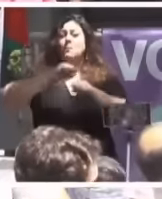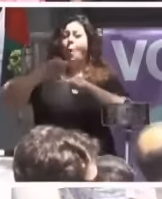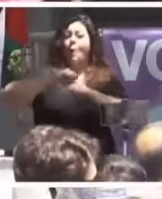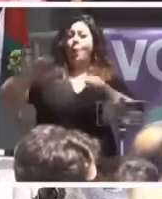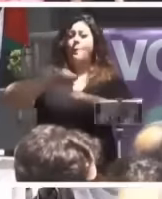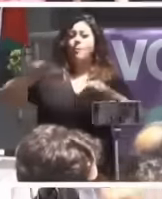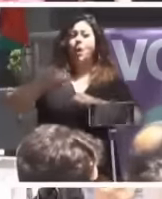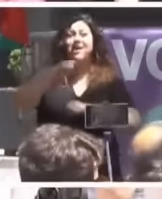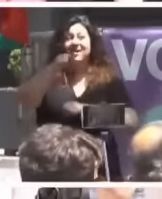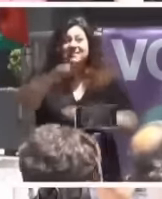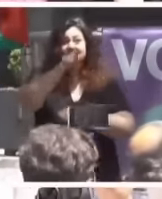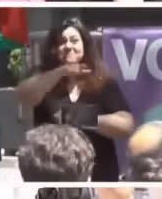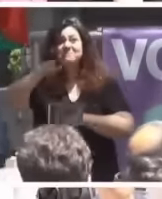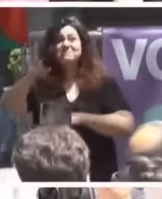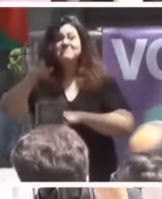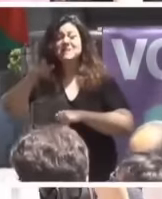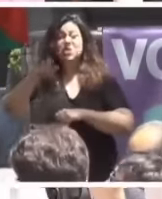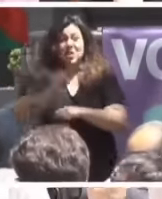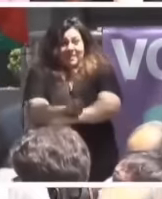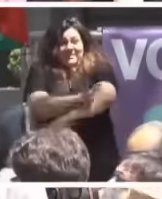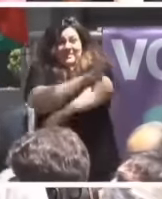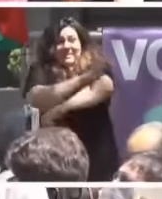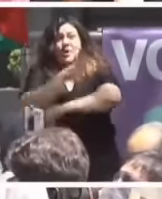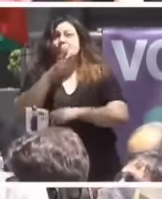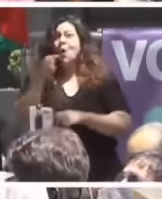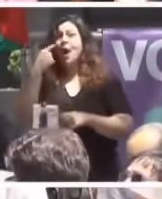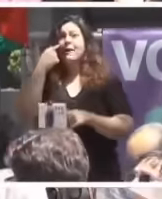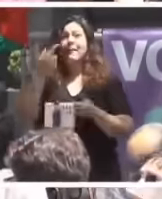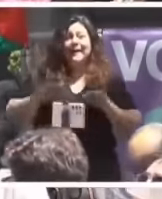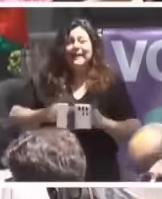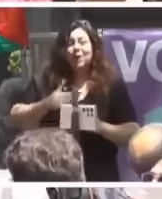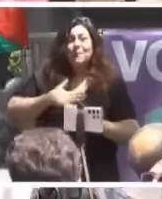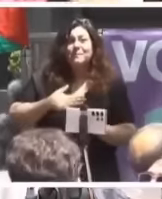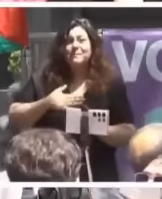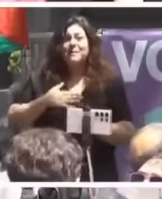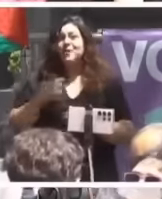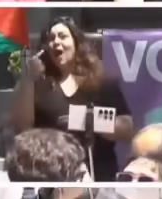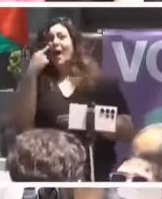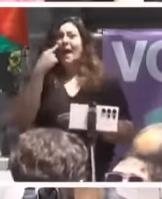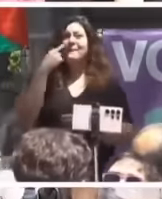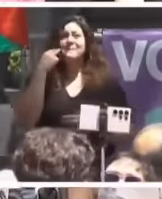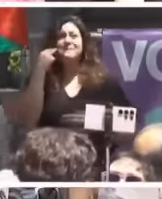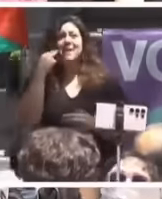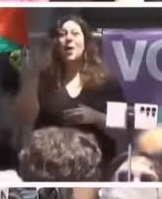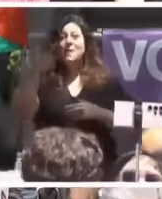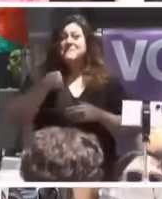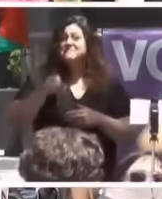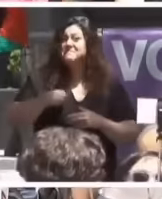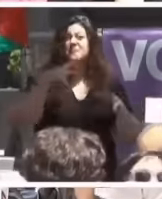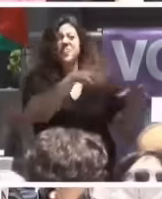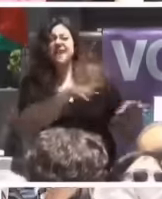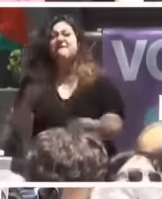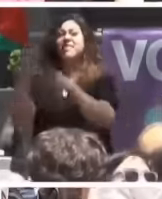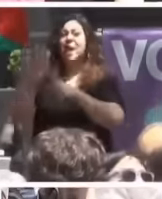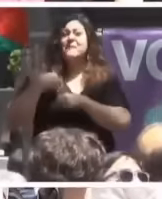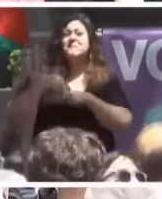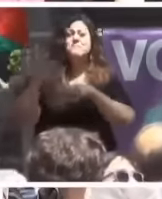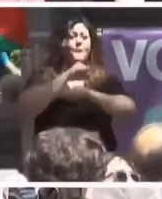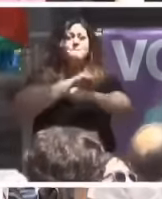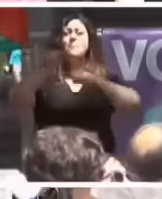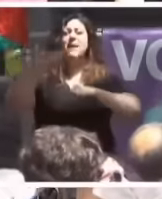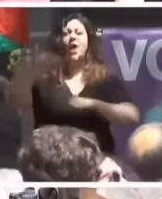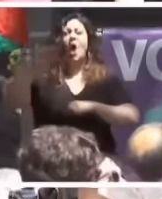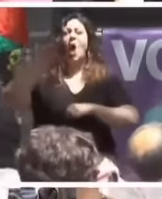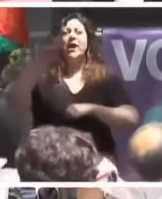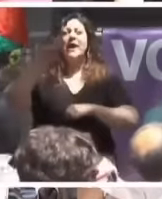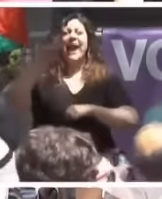sufrimiento, esos pelos de punta porque temes por la vida de tus hijos, es el mismo en la desbandada y es el mismo en los bombardeos de Guernica. Es